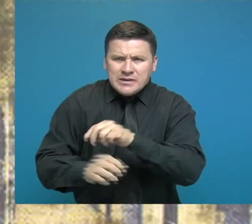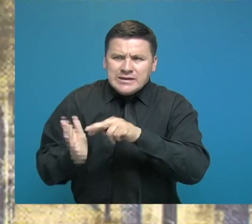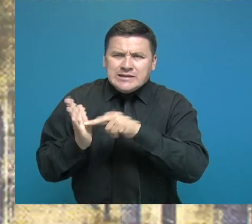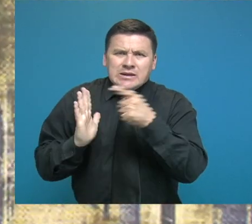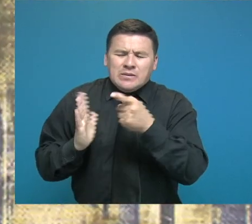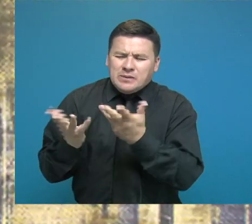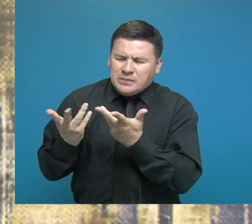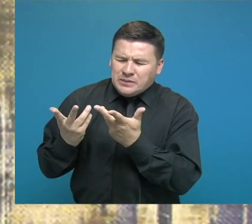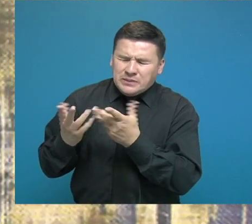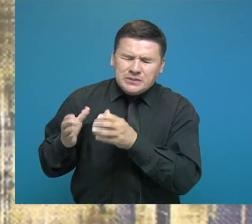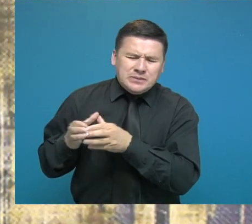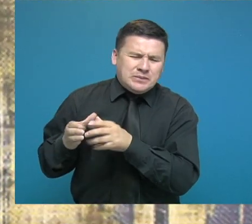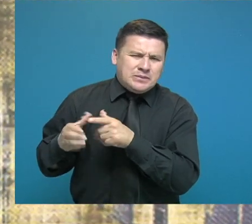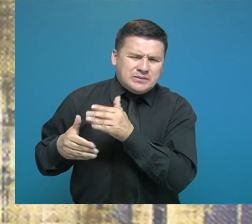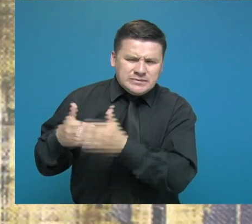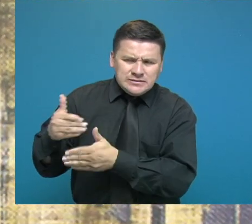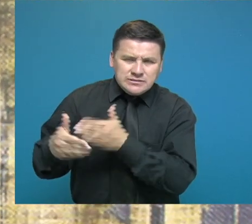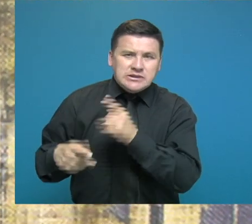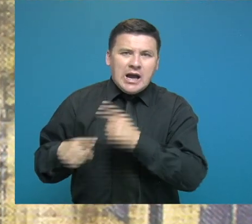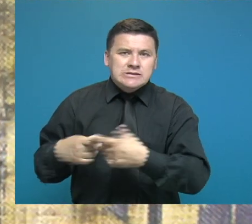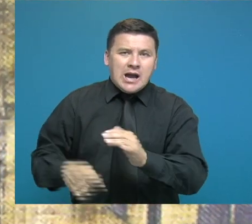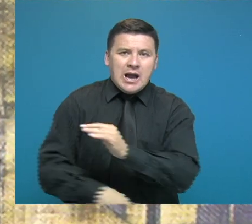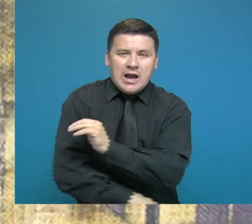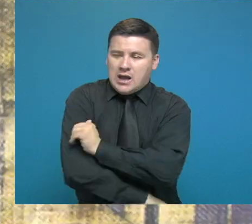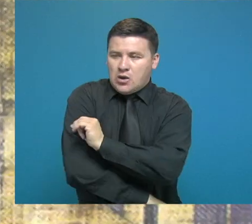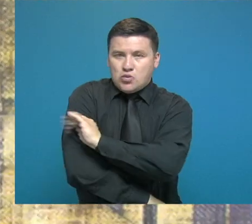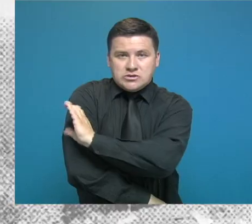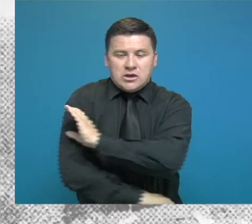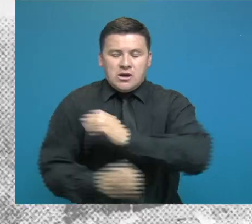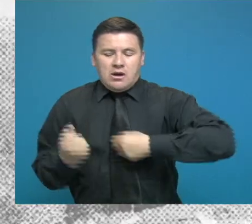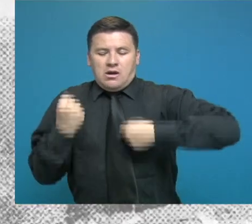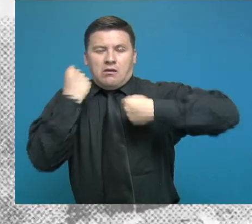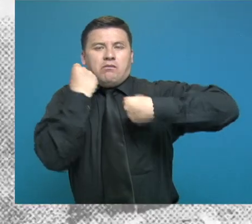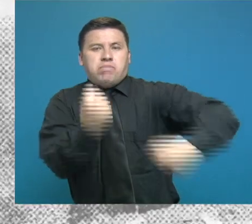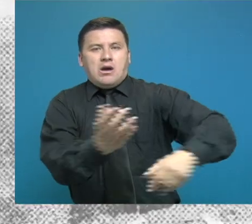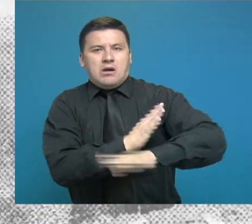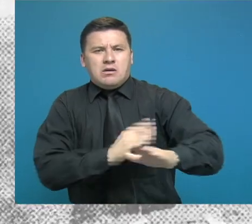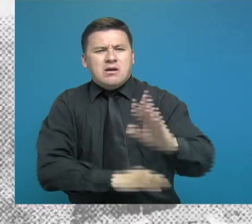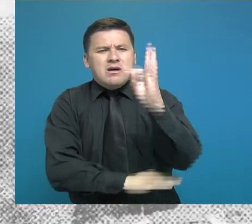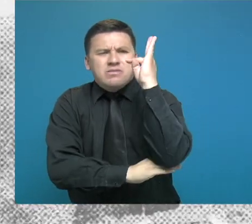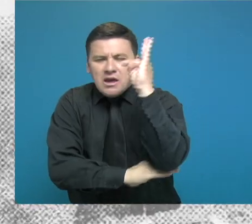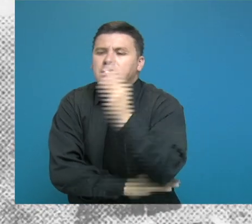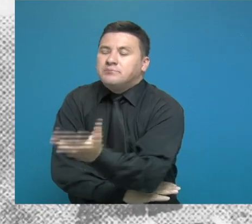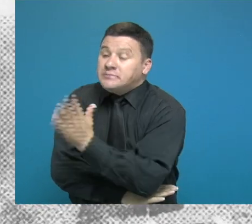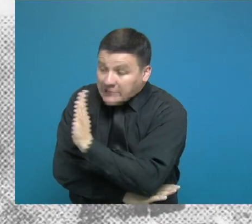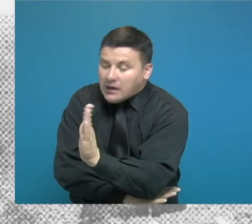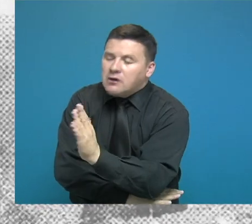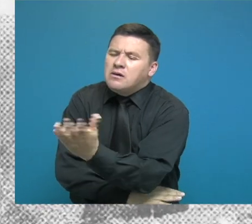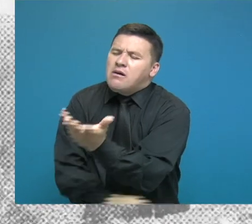actor significativo que ha atravesado por un proceso de desmovilización que ha permitido la obtención de